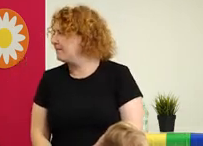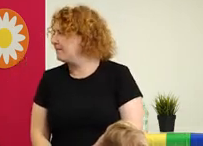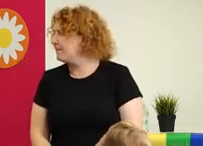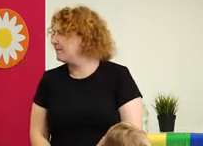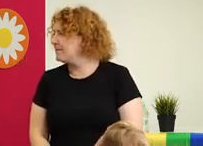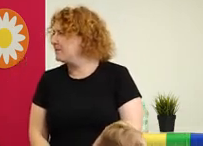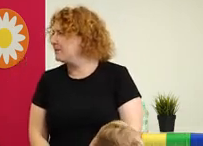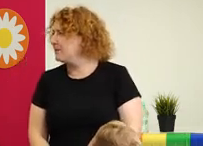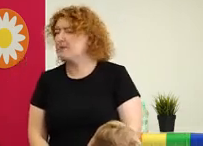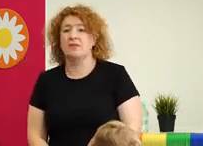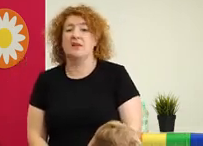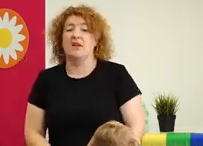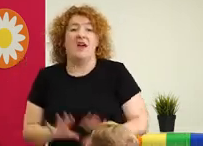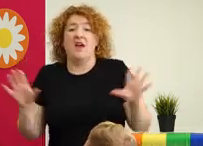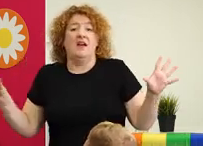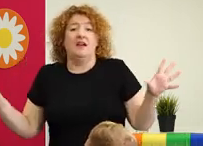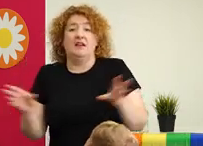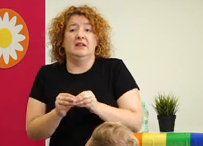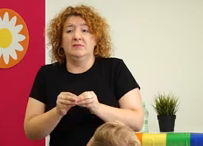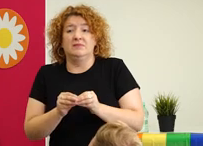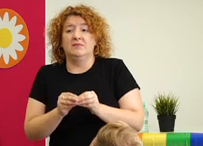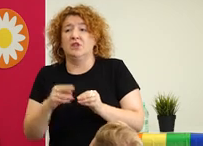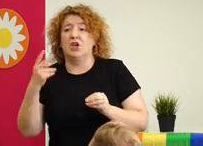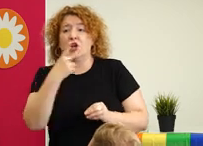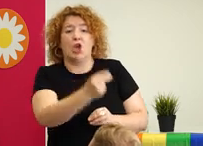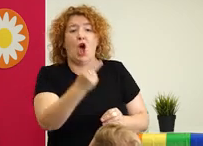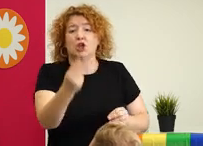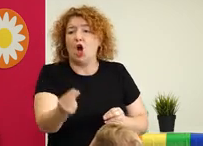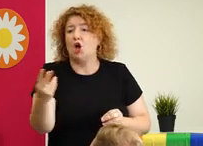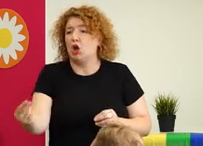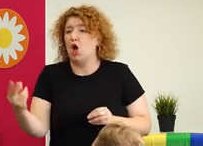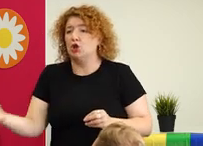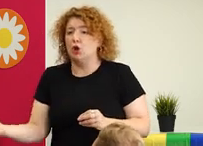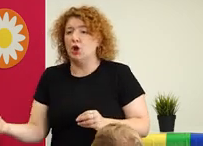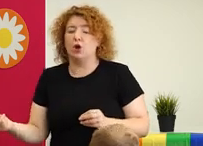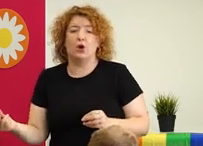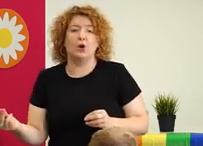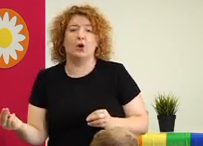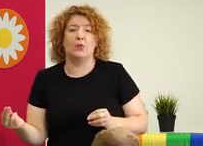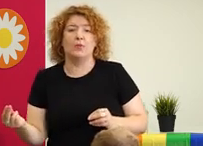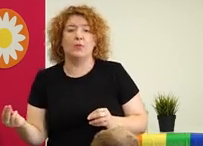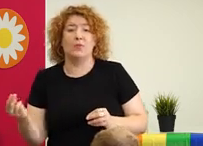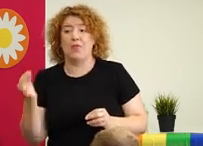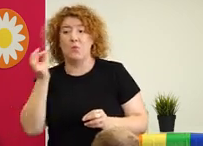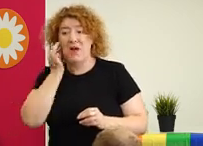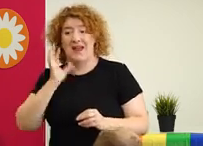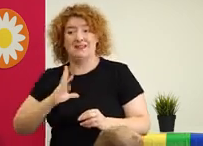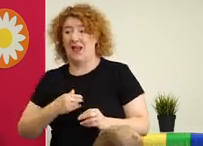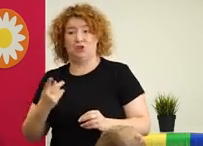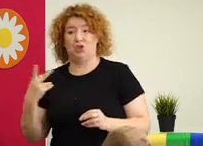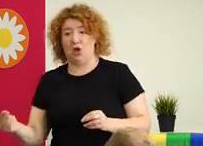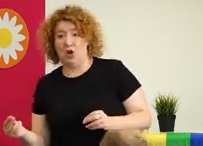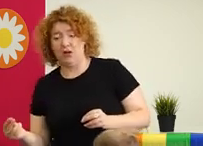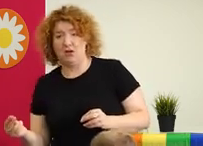En el fondo, compañeras, detrás de esa negación de la existencia de las mujeres trans,